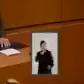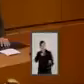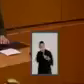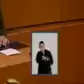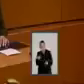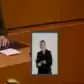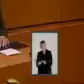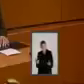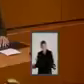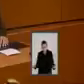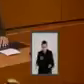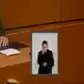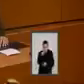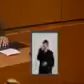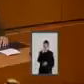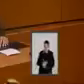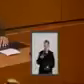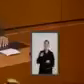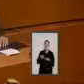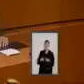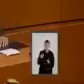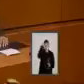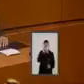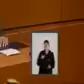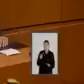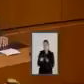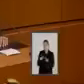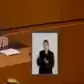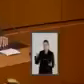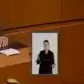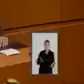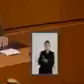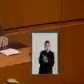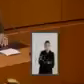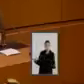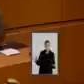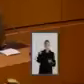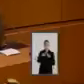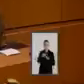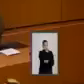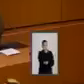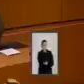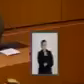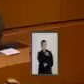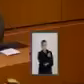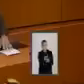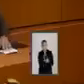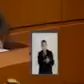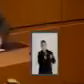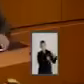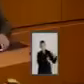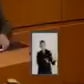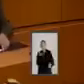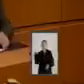Necesitamos saber quién intervino, quién no intervino y dejó hacer y dejar pasar.